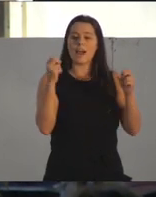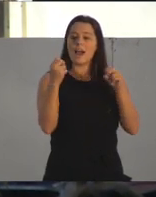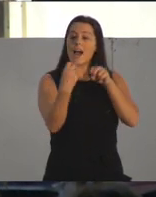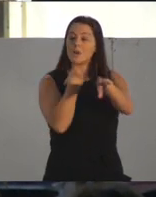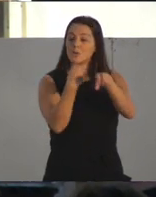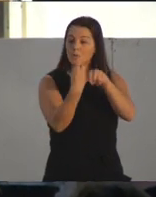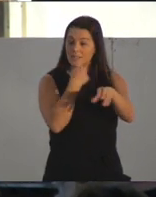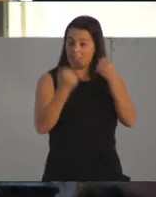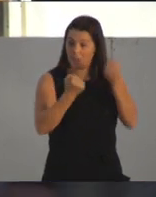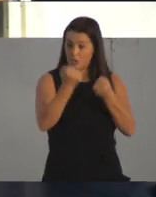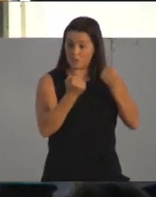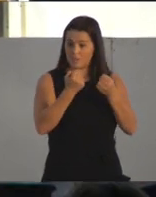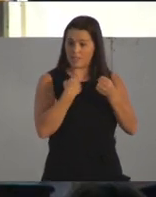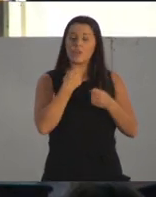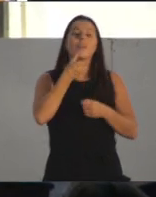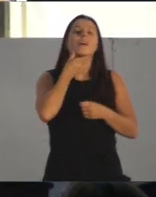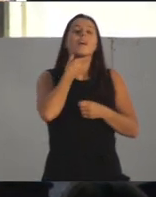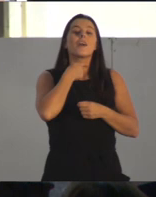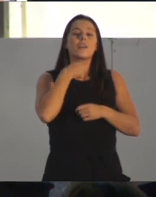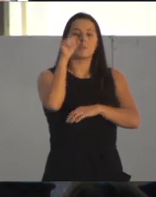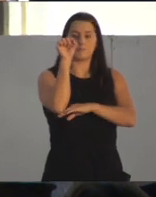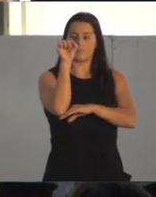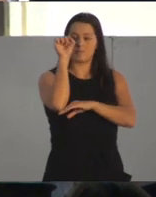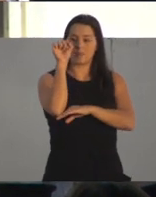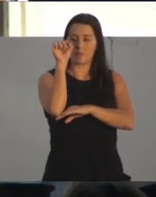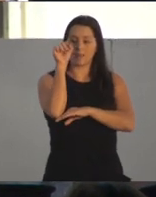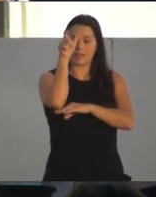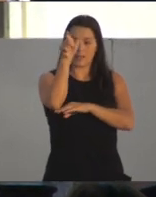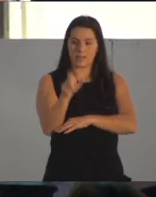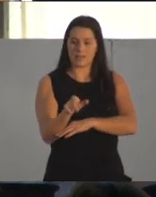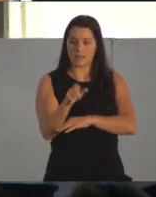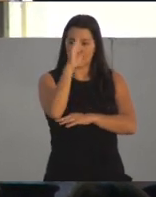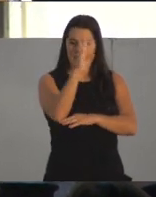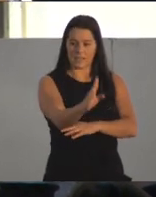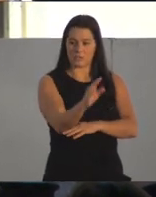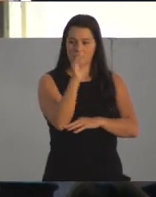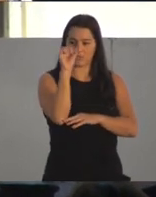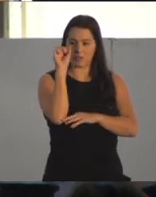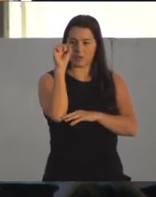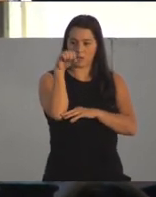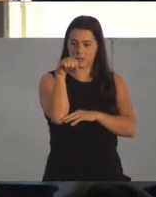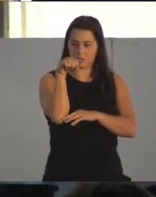Luego, intentar evitarlas. Siempre ir a una posición neutra o una posición de semiflexión.